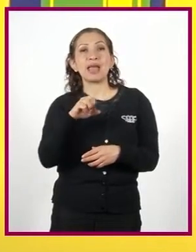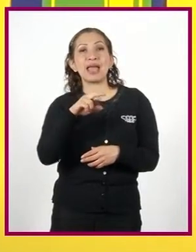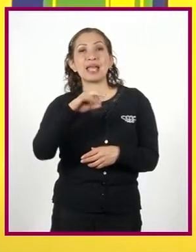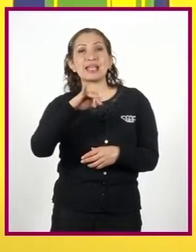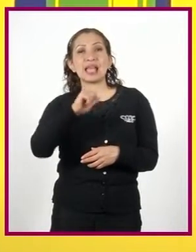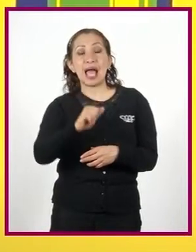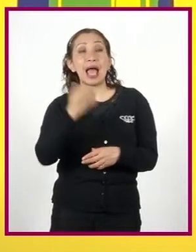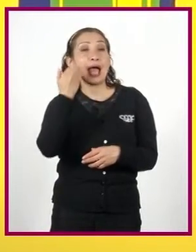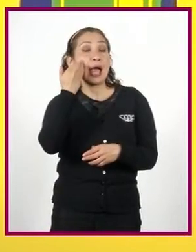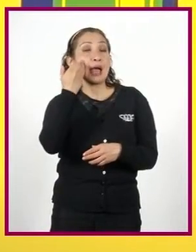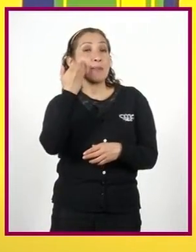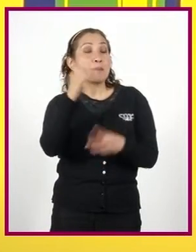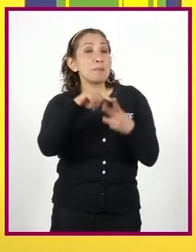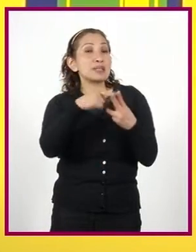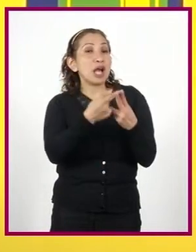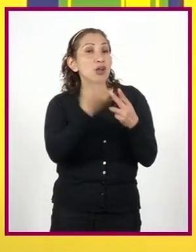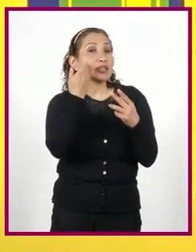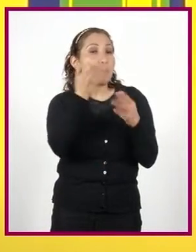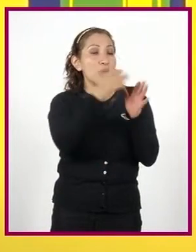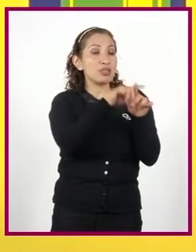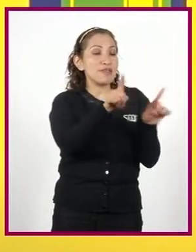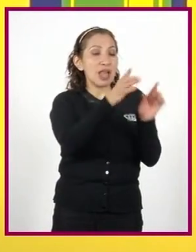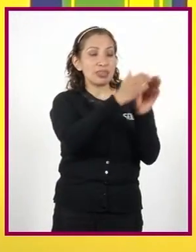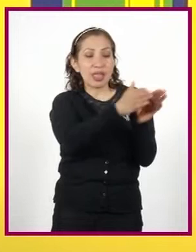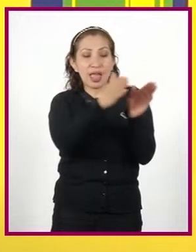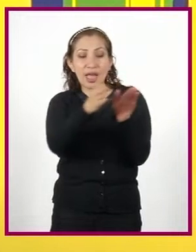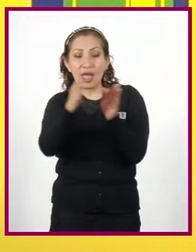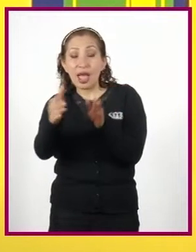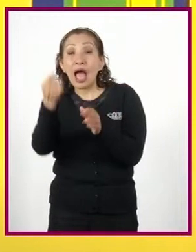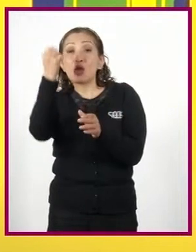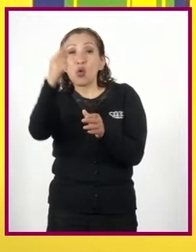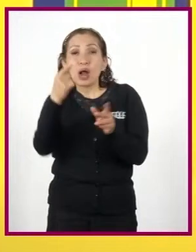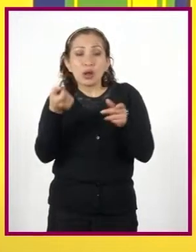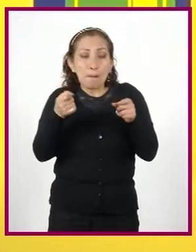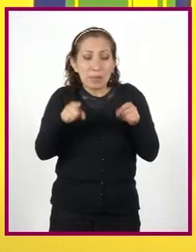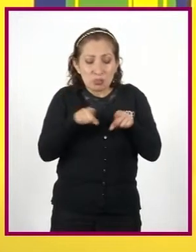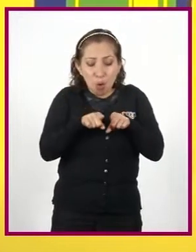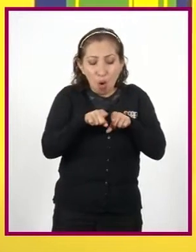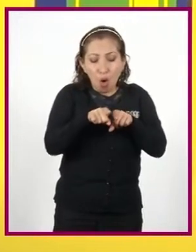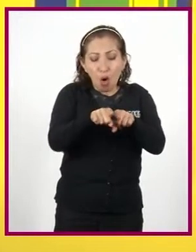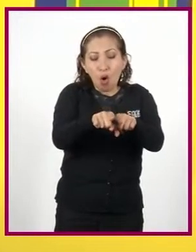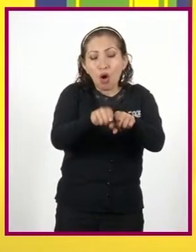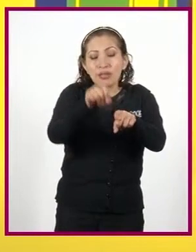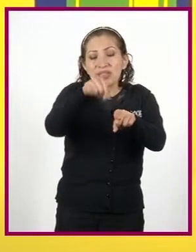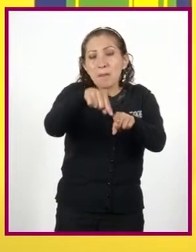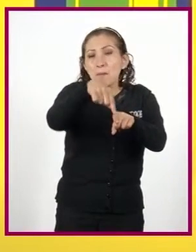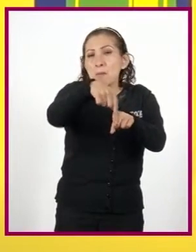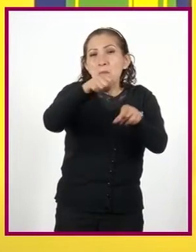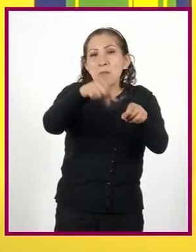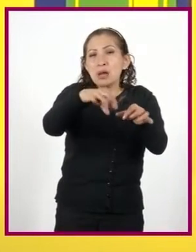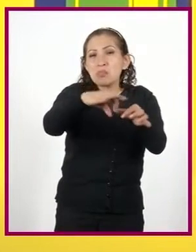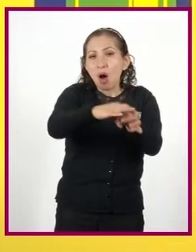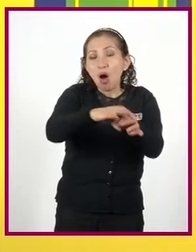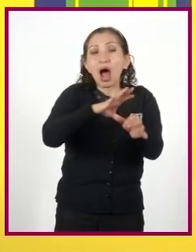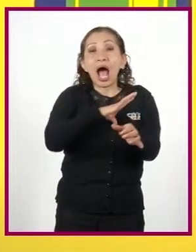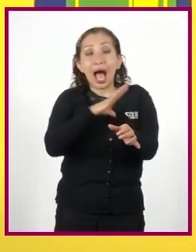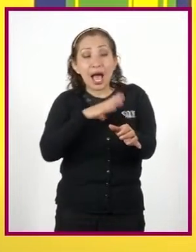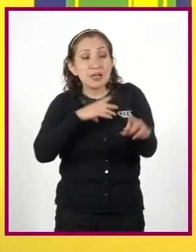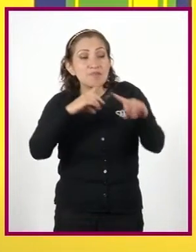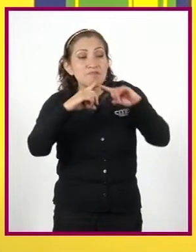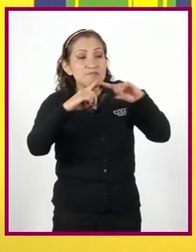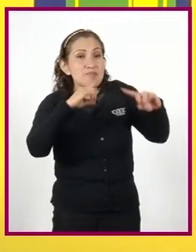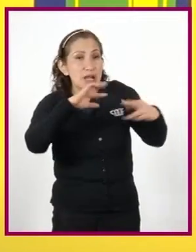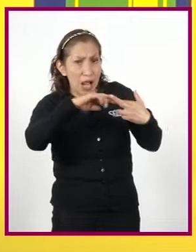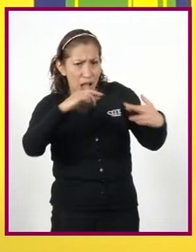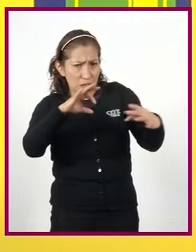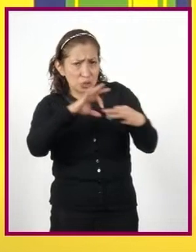en periodos distintos. Algunas coincidieron en el tiempo. Llegaron a establecer